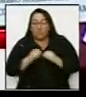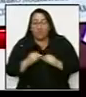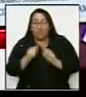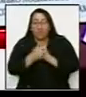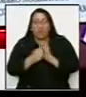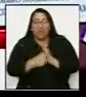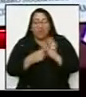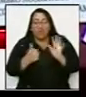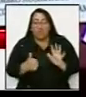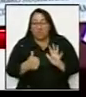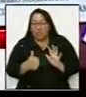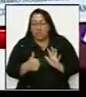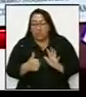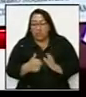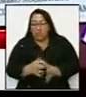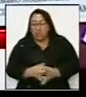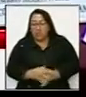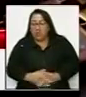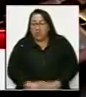Artículo 6